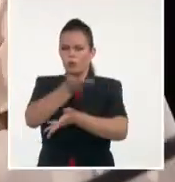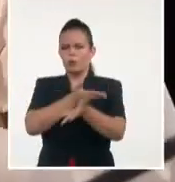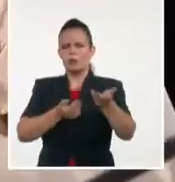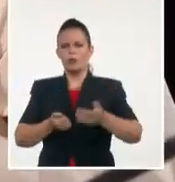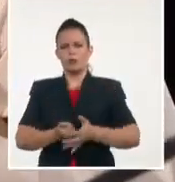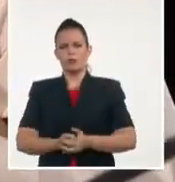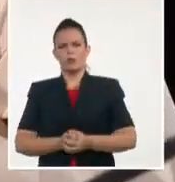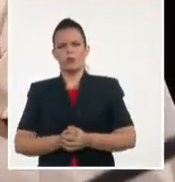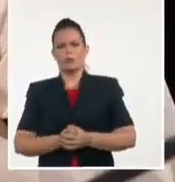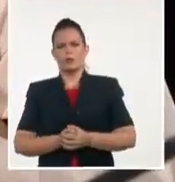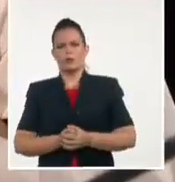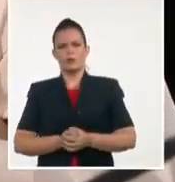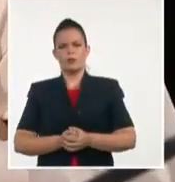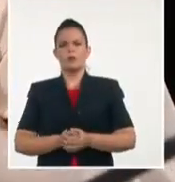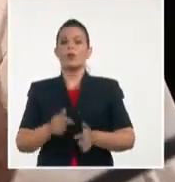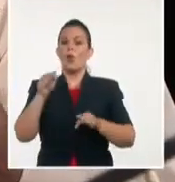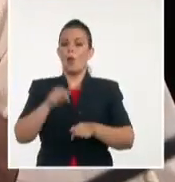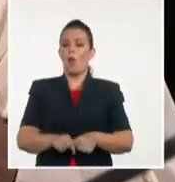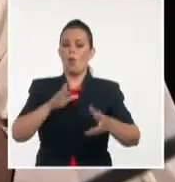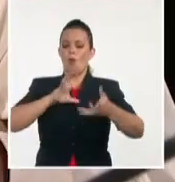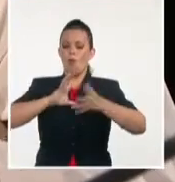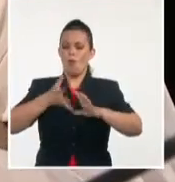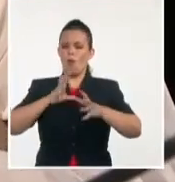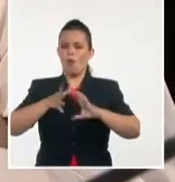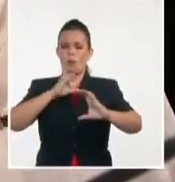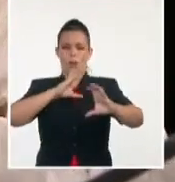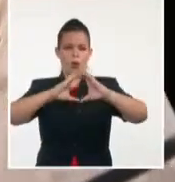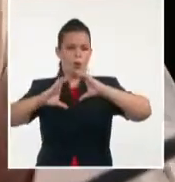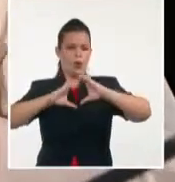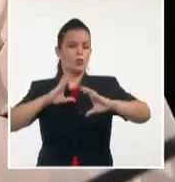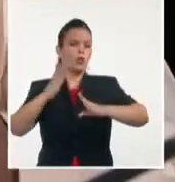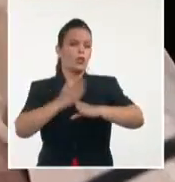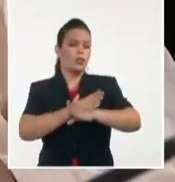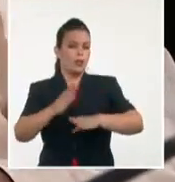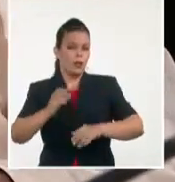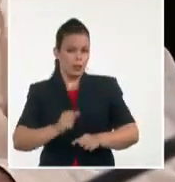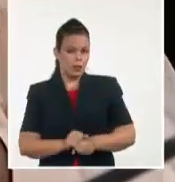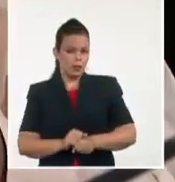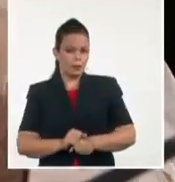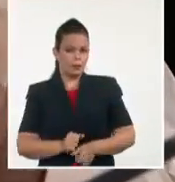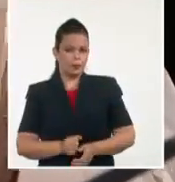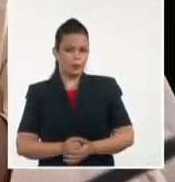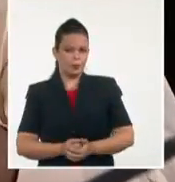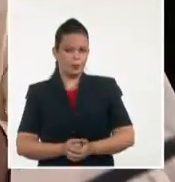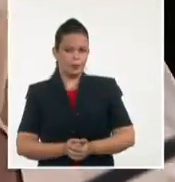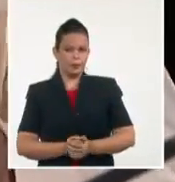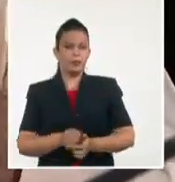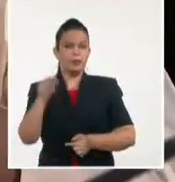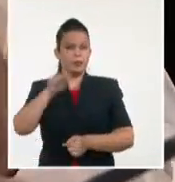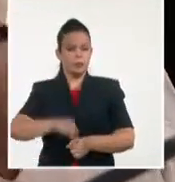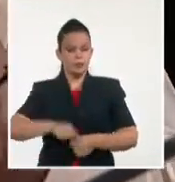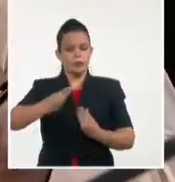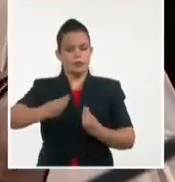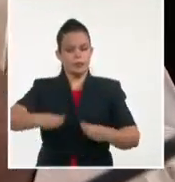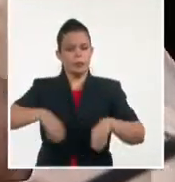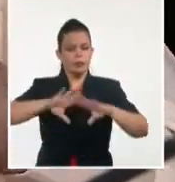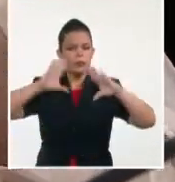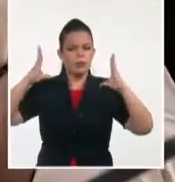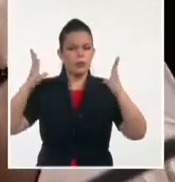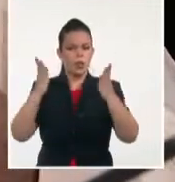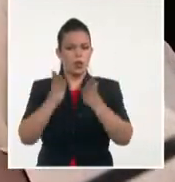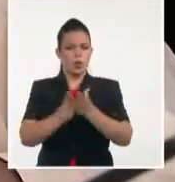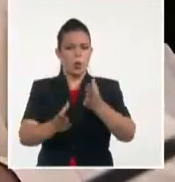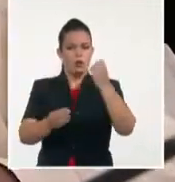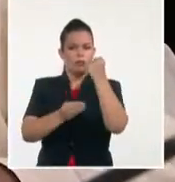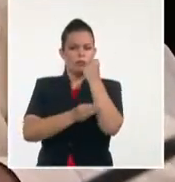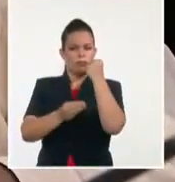Hoy la dinámica también en las comunicaciones son muy diferentes. Entonces tenemos que también aprovechar toda esta incluso potencialidad, hay que verlo como